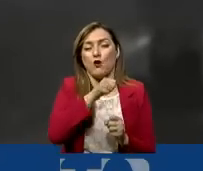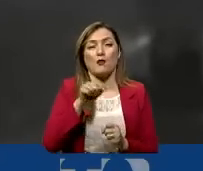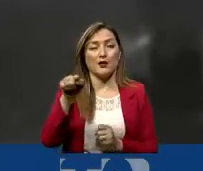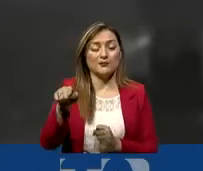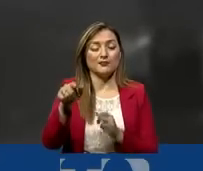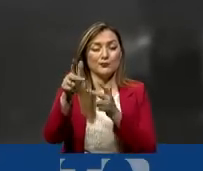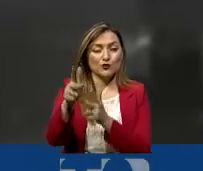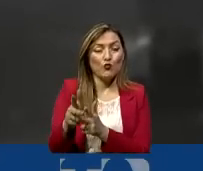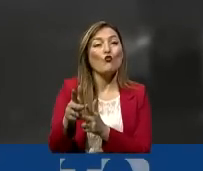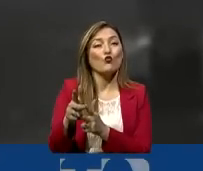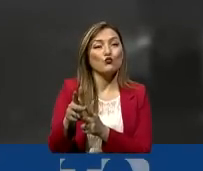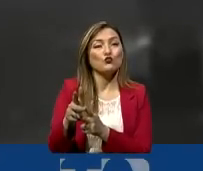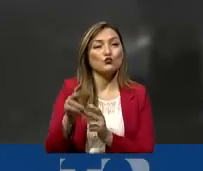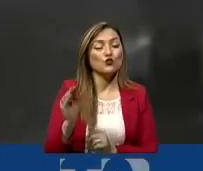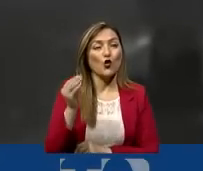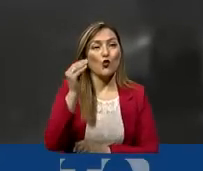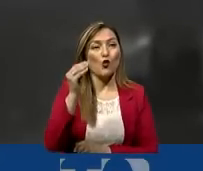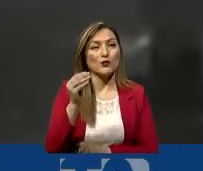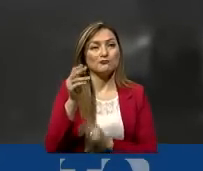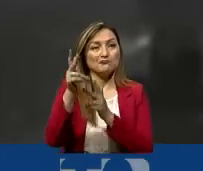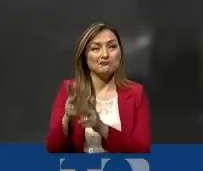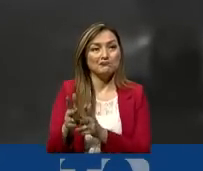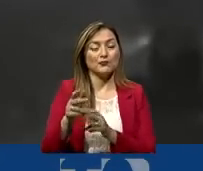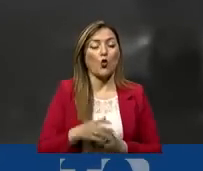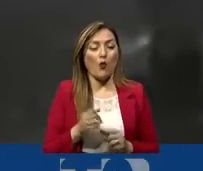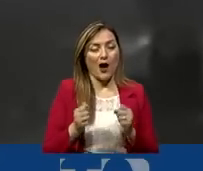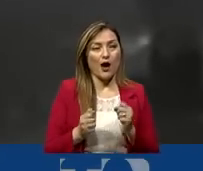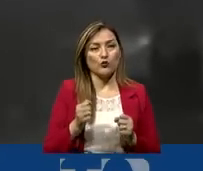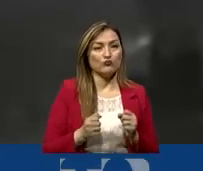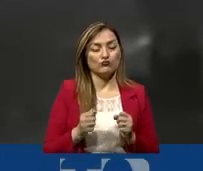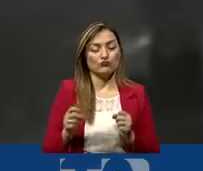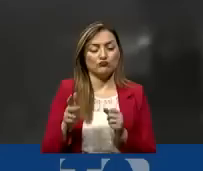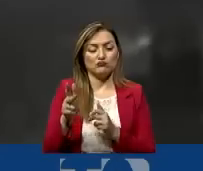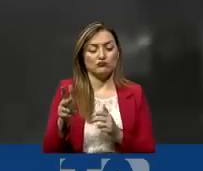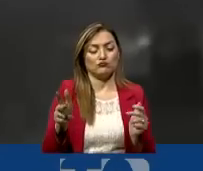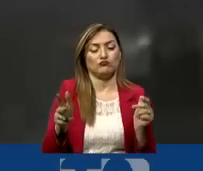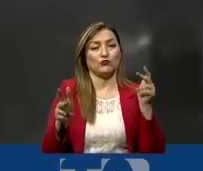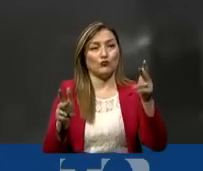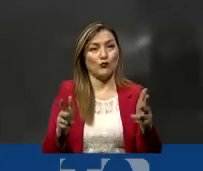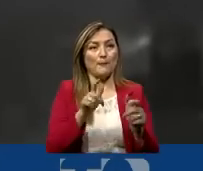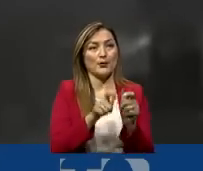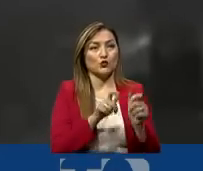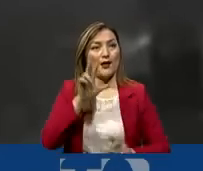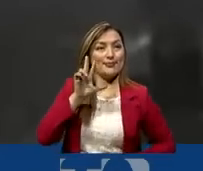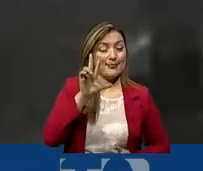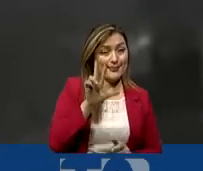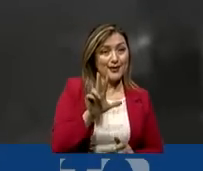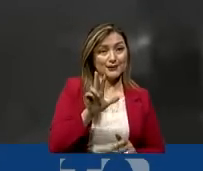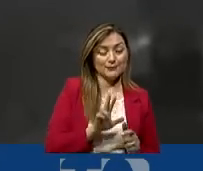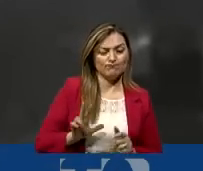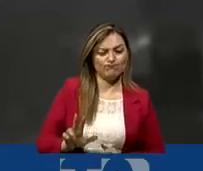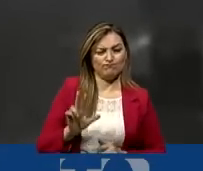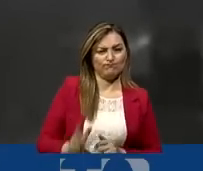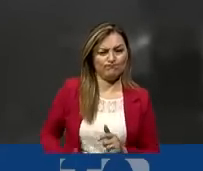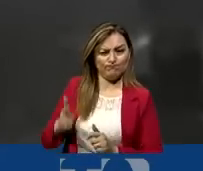y un Kia Sportage vino, los chequeó, se parqueó al frente de ellos, se bajaron tres personas fuertemente armadas y los